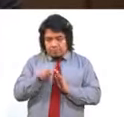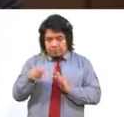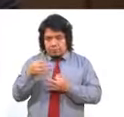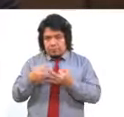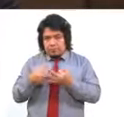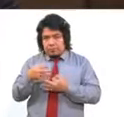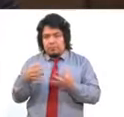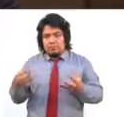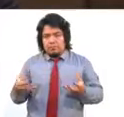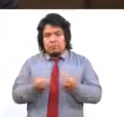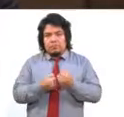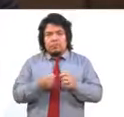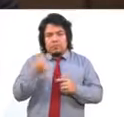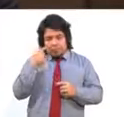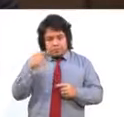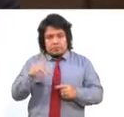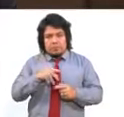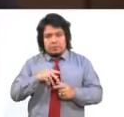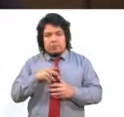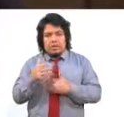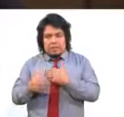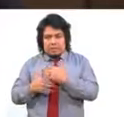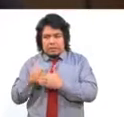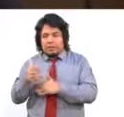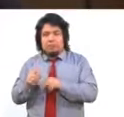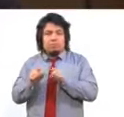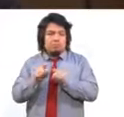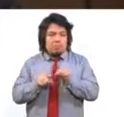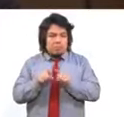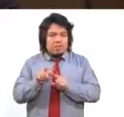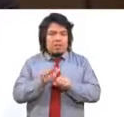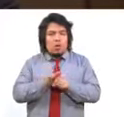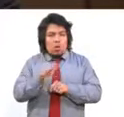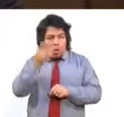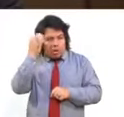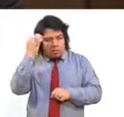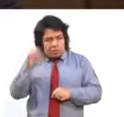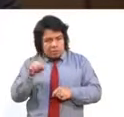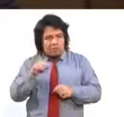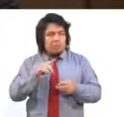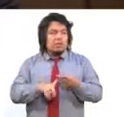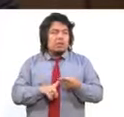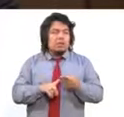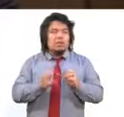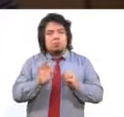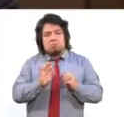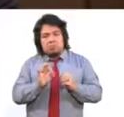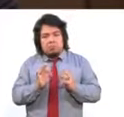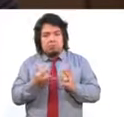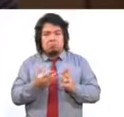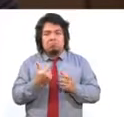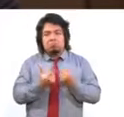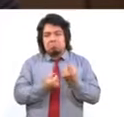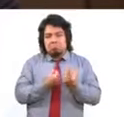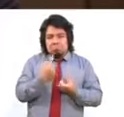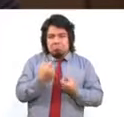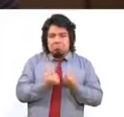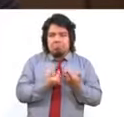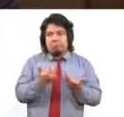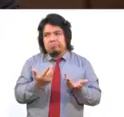son vinculados a proceso, ¿no? Dependiendo del delito, por ejemplo, hay algún tipo de delito que puede ser